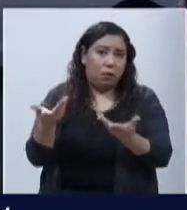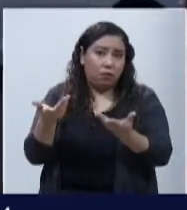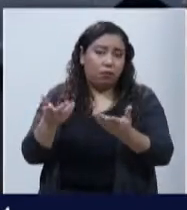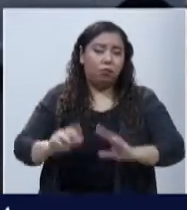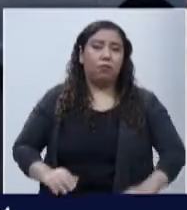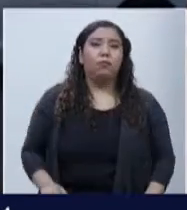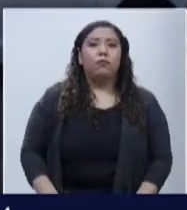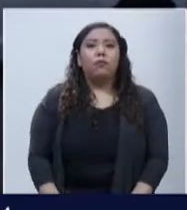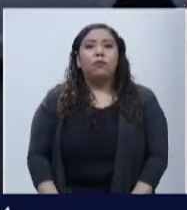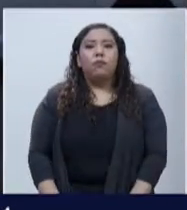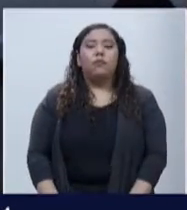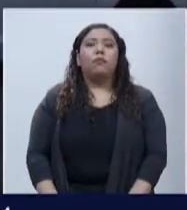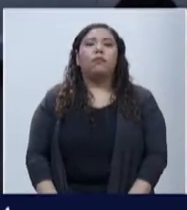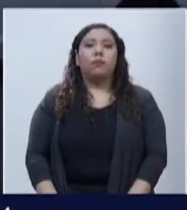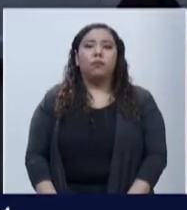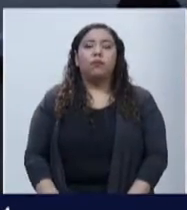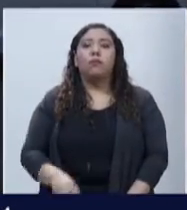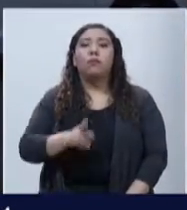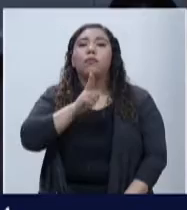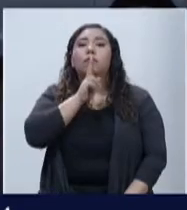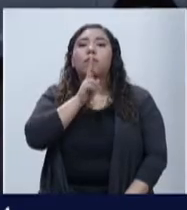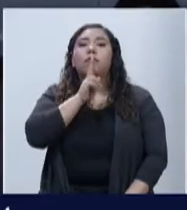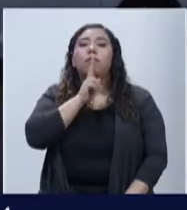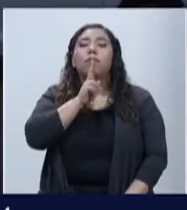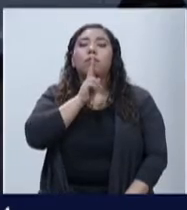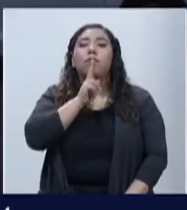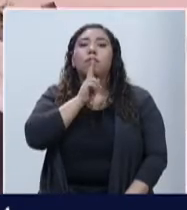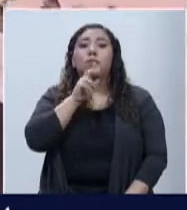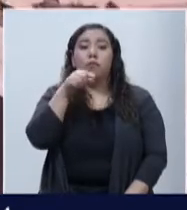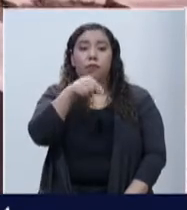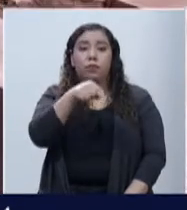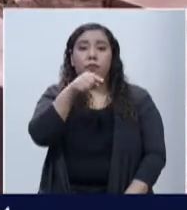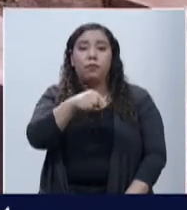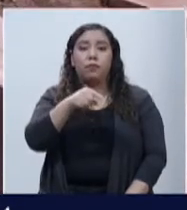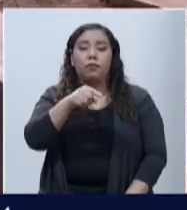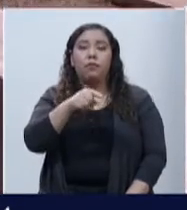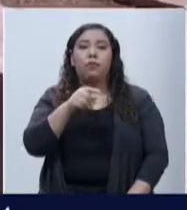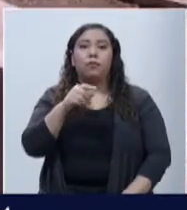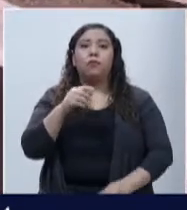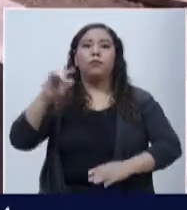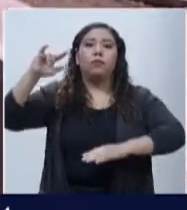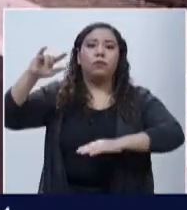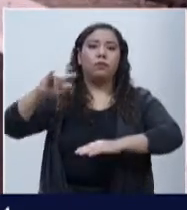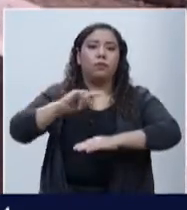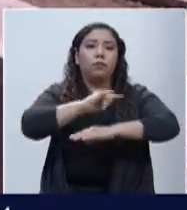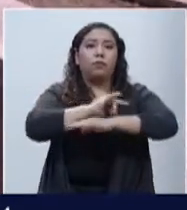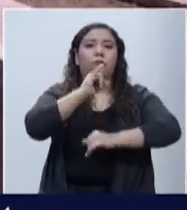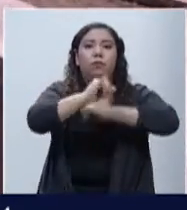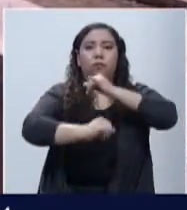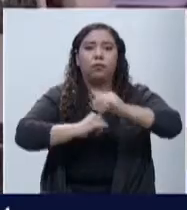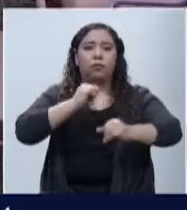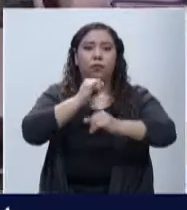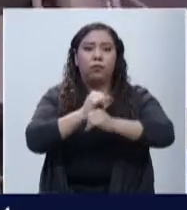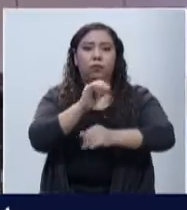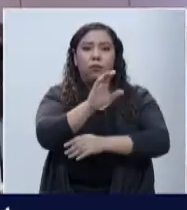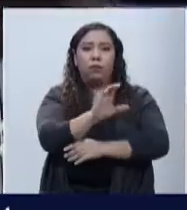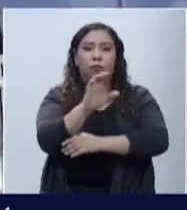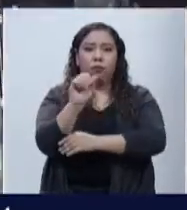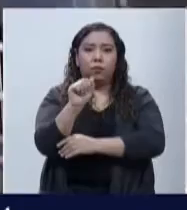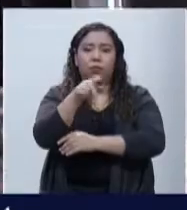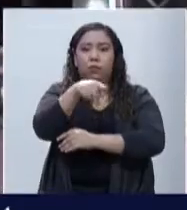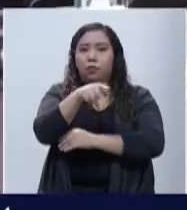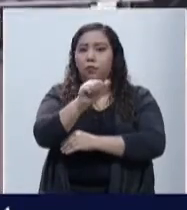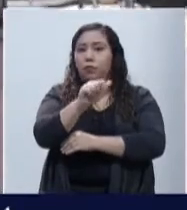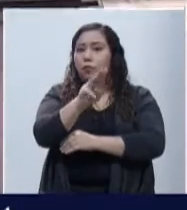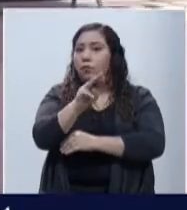las autoridades hondureñas esperan que la terminal se perfile como un centro de conexiones para la región y atienda a vuelos de canadá